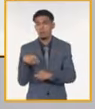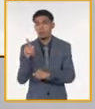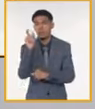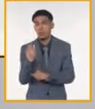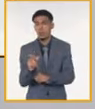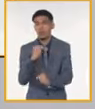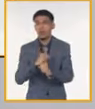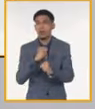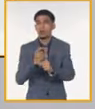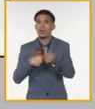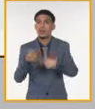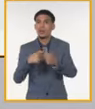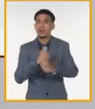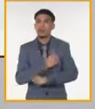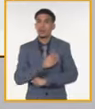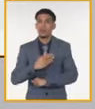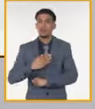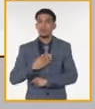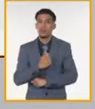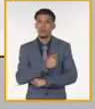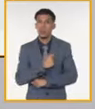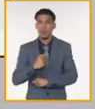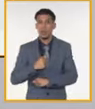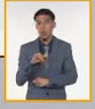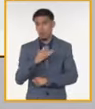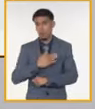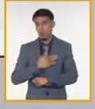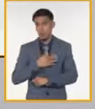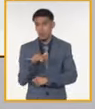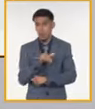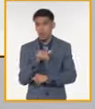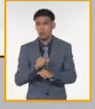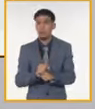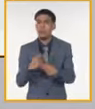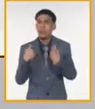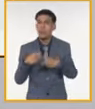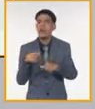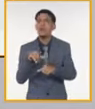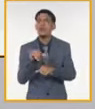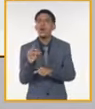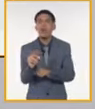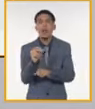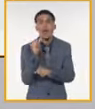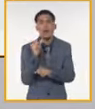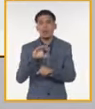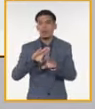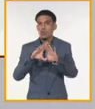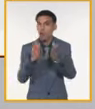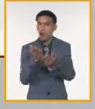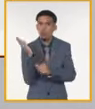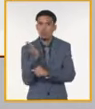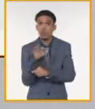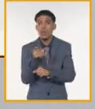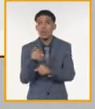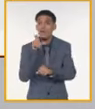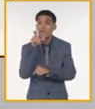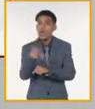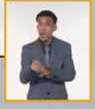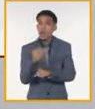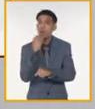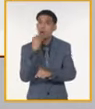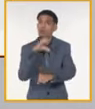negocio trabajado por cuenta propia y por eso si vuelvo otra vez a llamar la atención de la veracidad de porque todas esas cuestiones son son de carácter